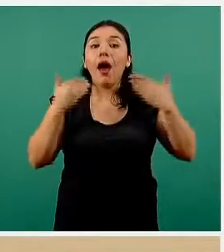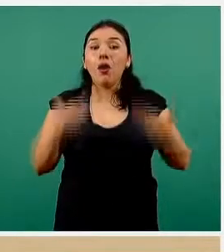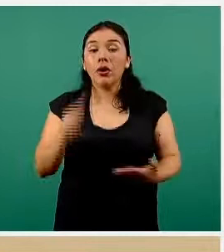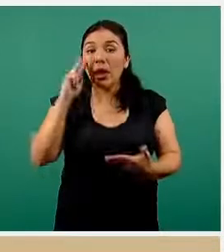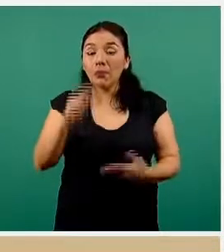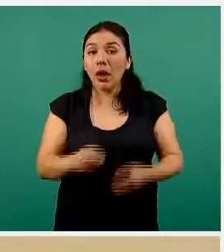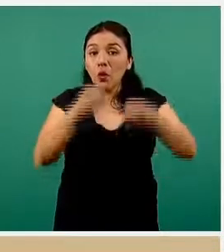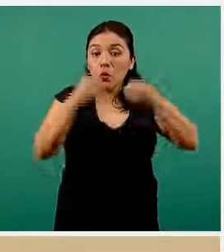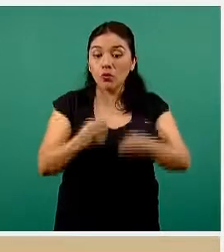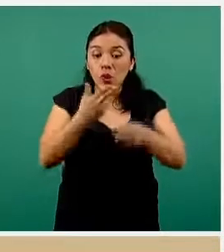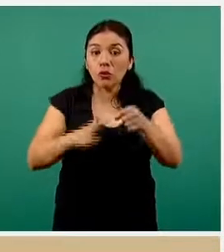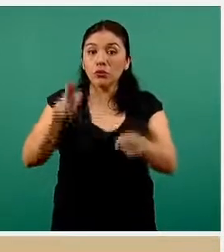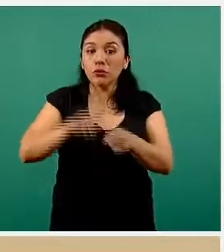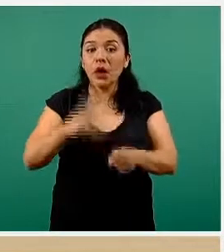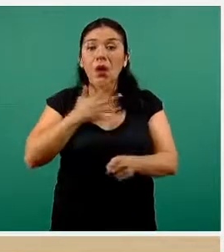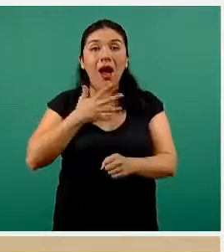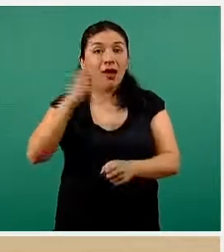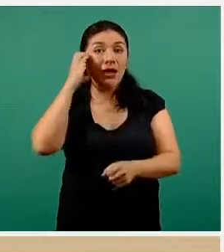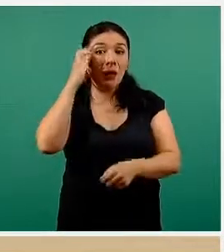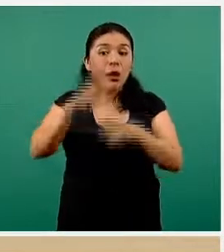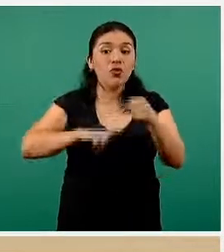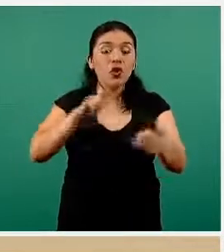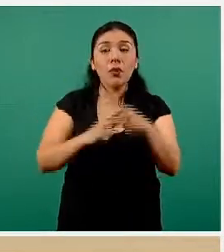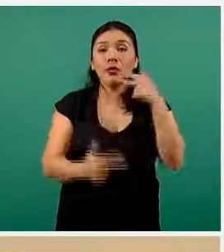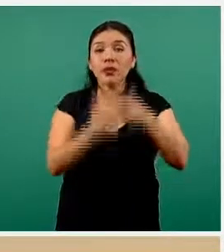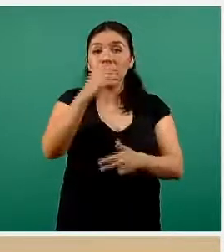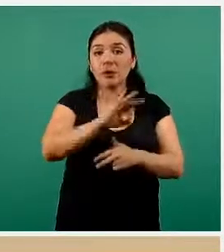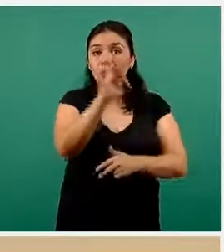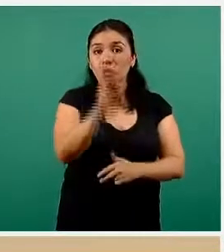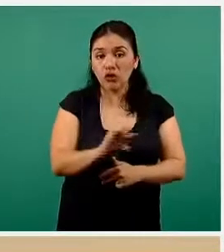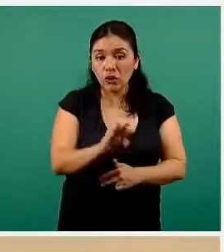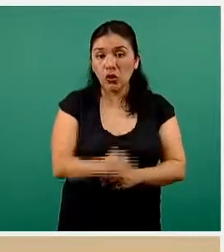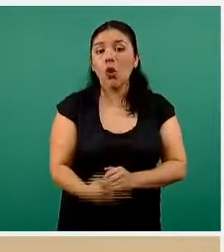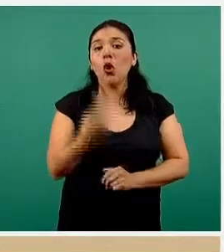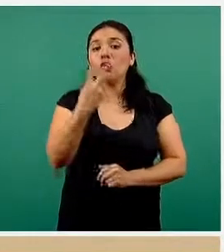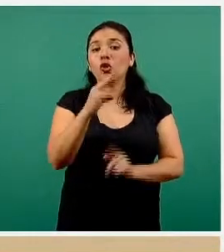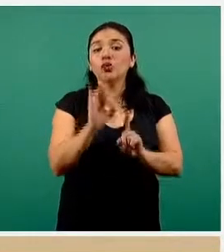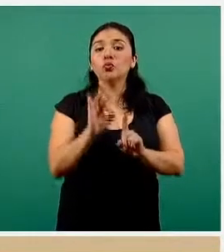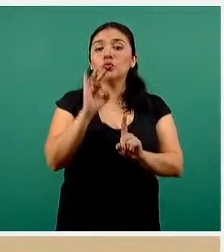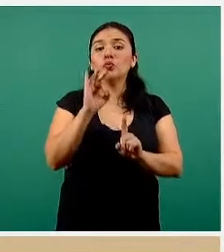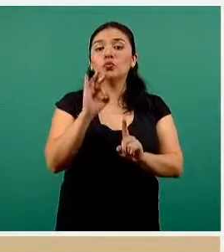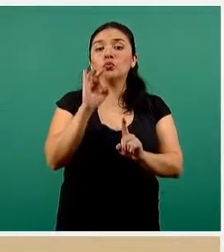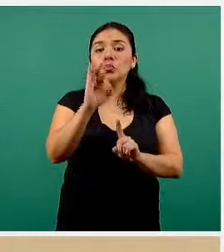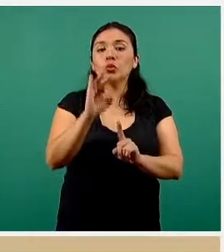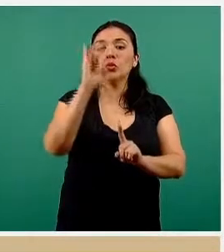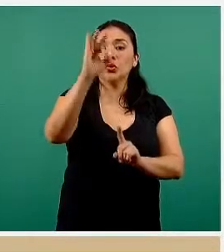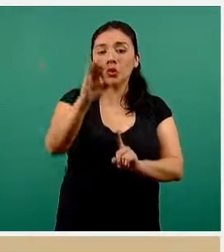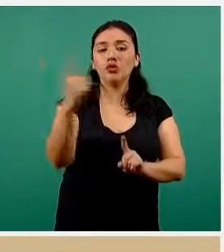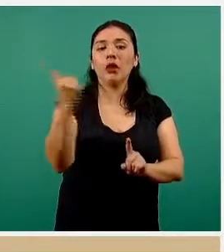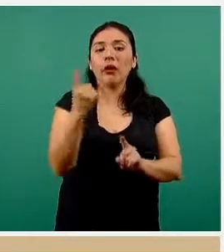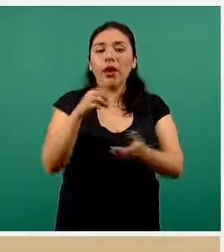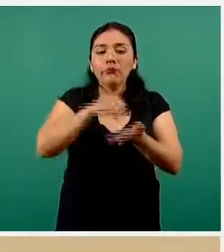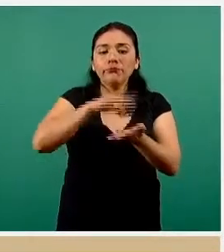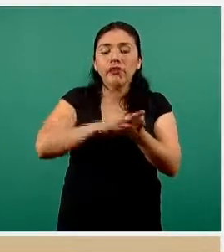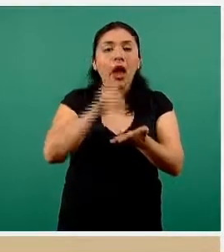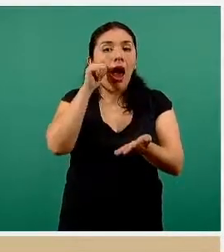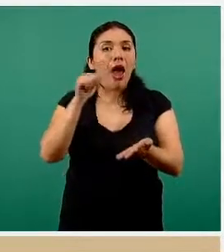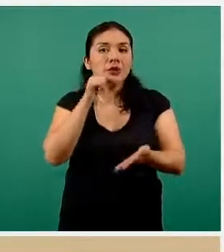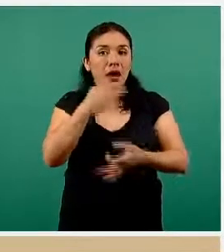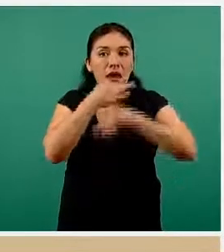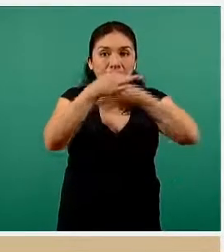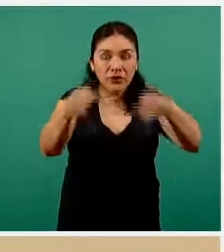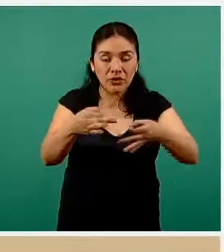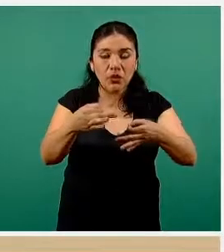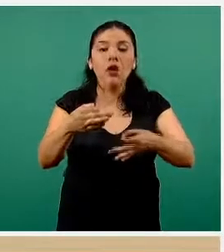una ocupación de camas generales del 13%, 2 puntos porcentuales por arriba de lo reportado el día de ayer,